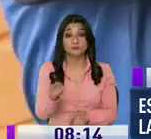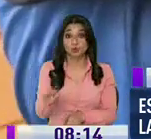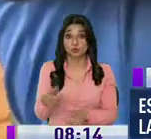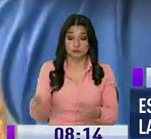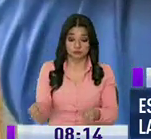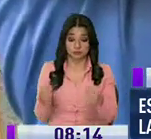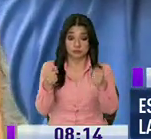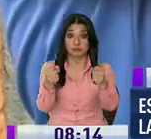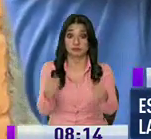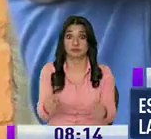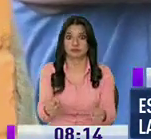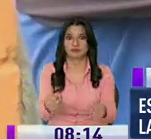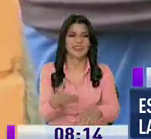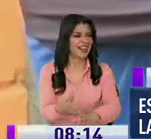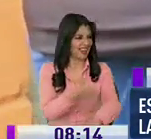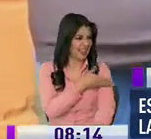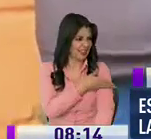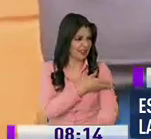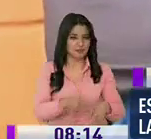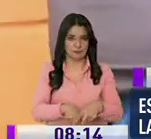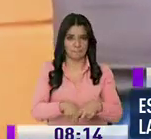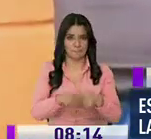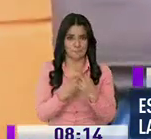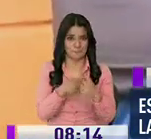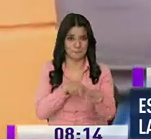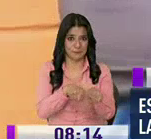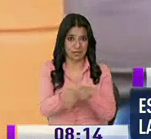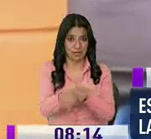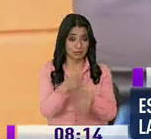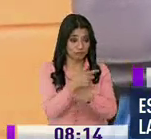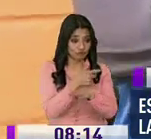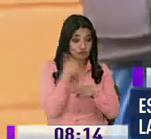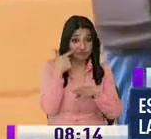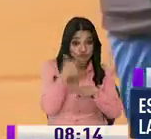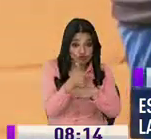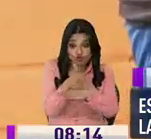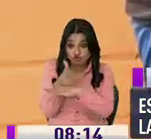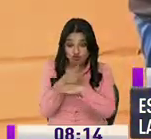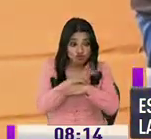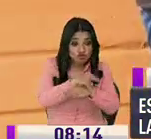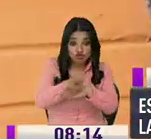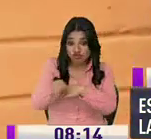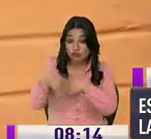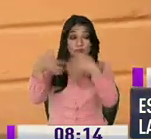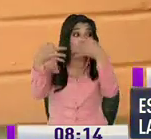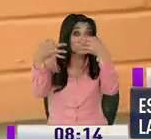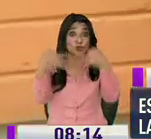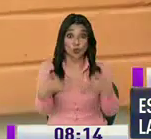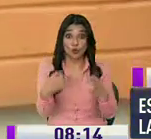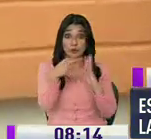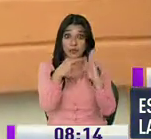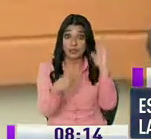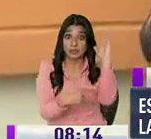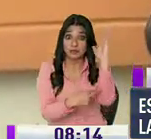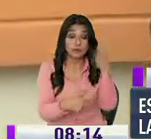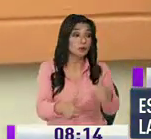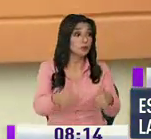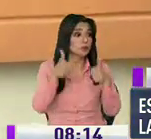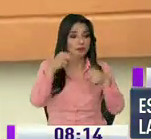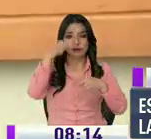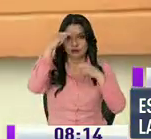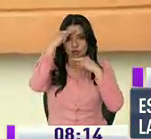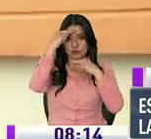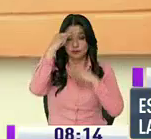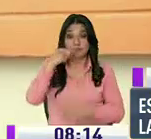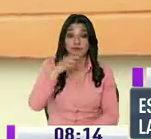coche antes de comenzar la carrera hay una inspección. Sin embargo, si no cumplen con los estándares hay una muy buena noticia, porque el municipio de